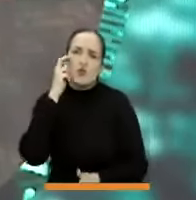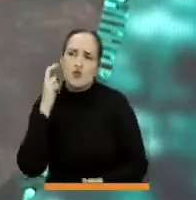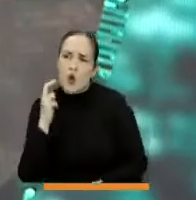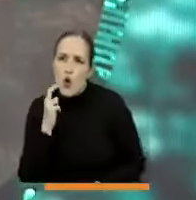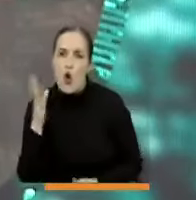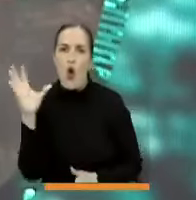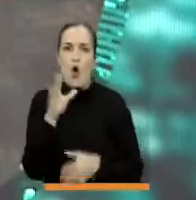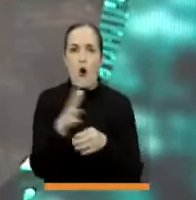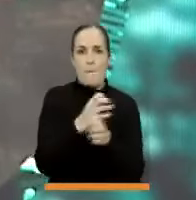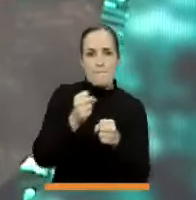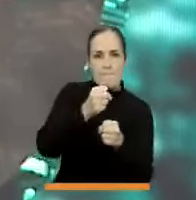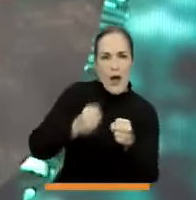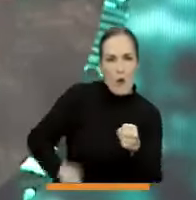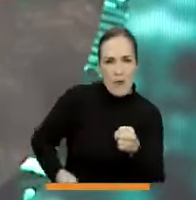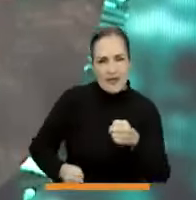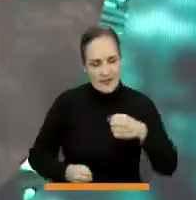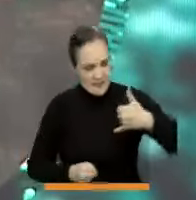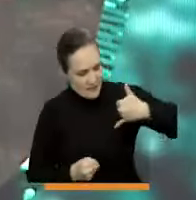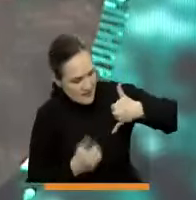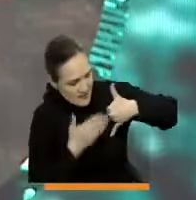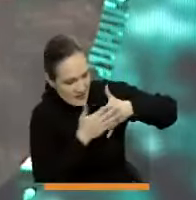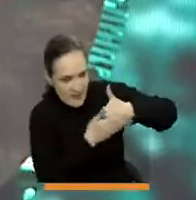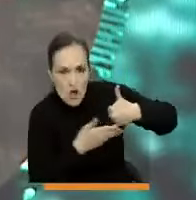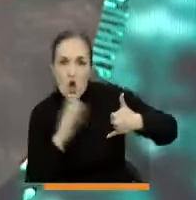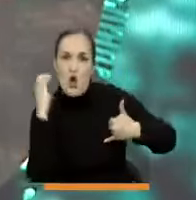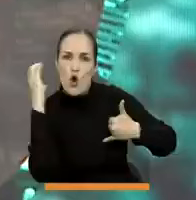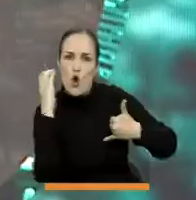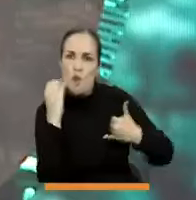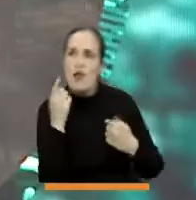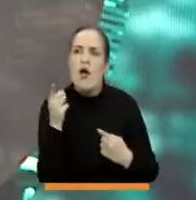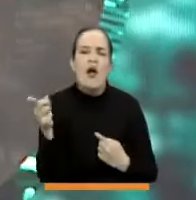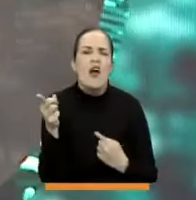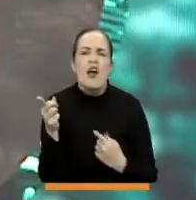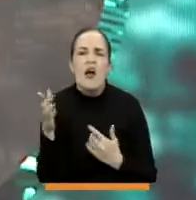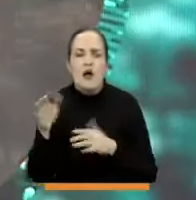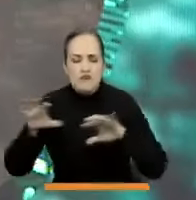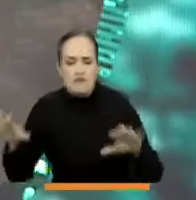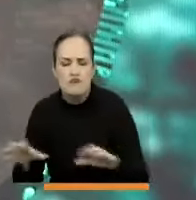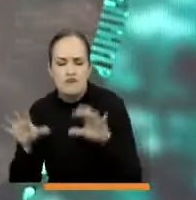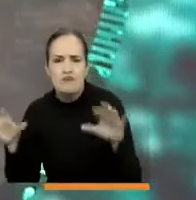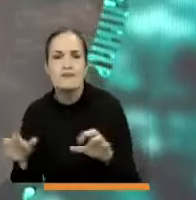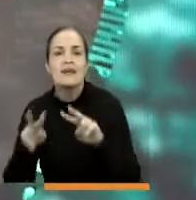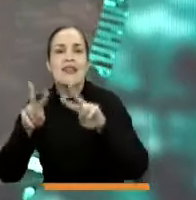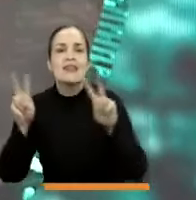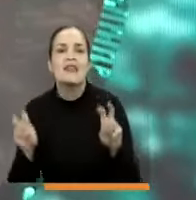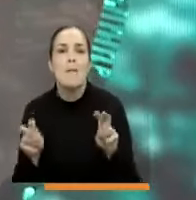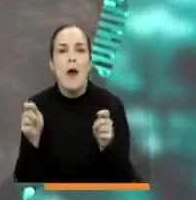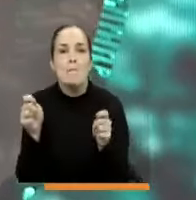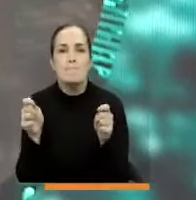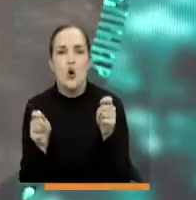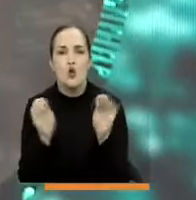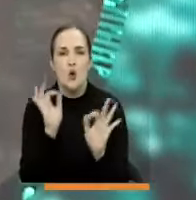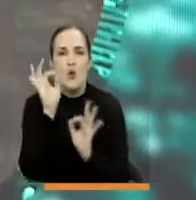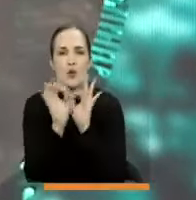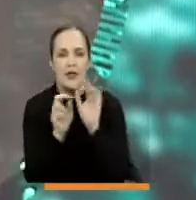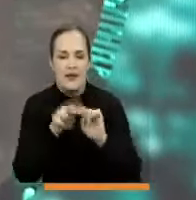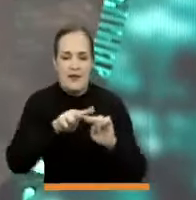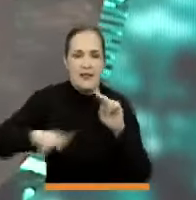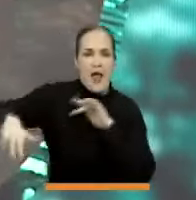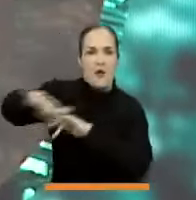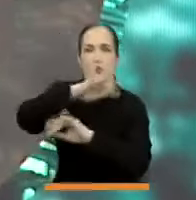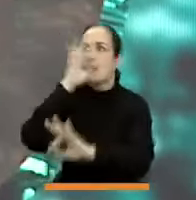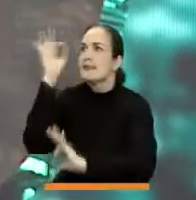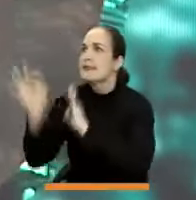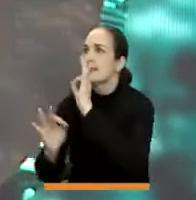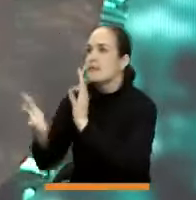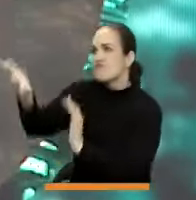colombiana que encontraron en los bonos de carbono una oportunidad para seguir conservando los bosques, pero también para mejorar la